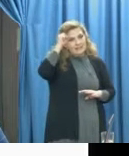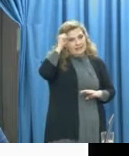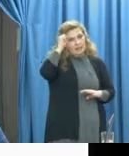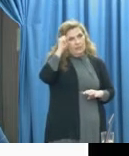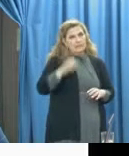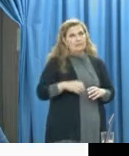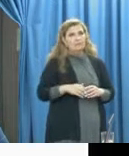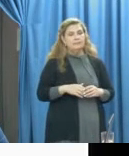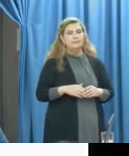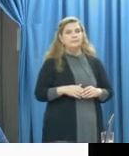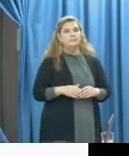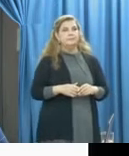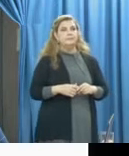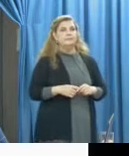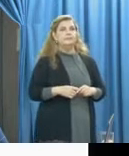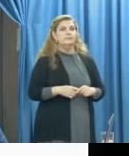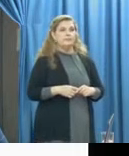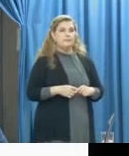particular.